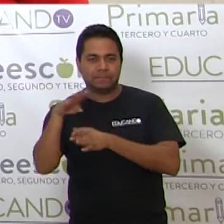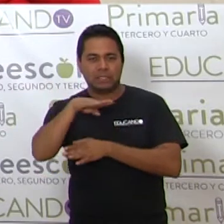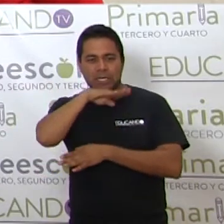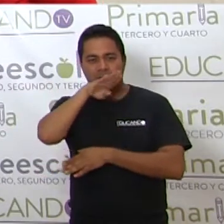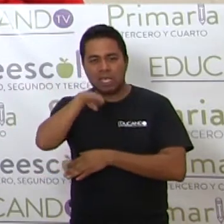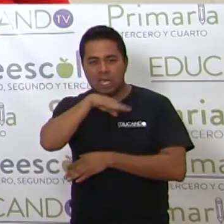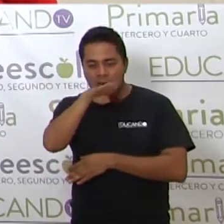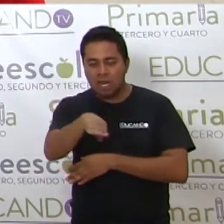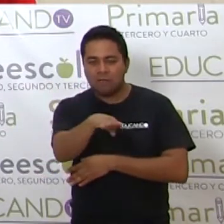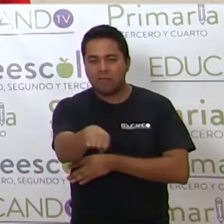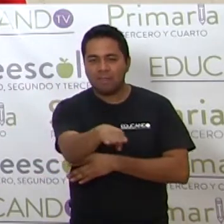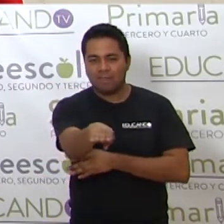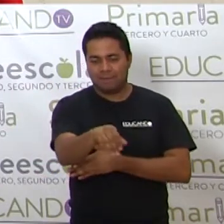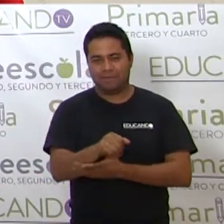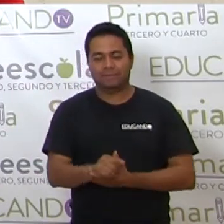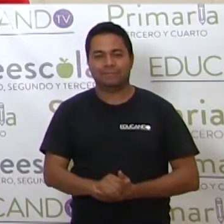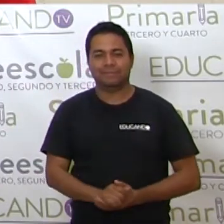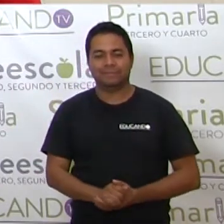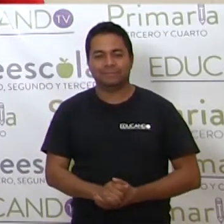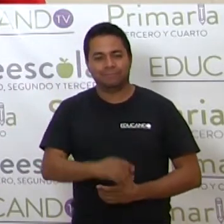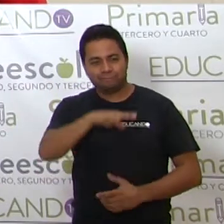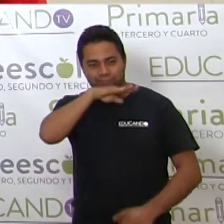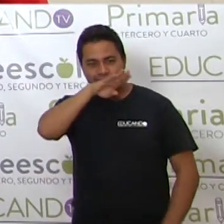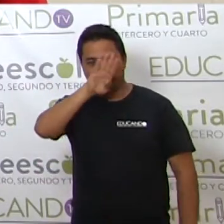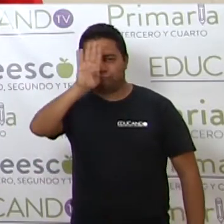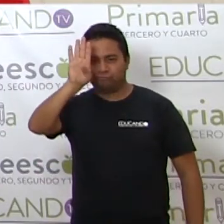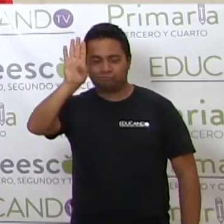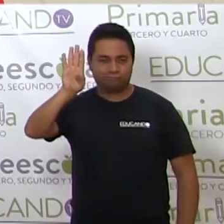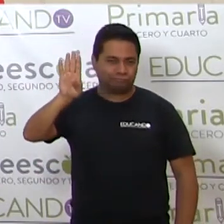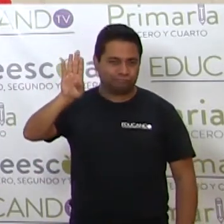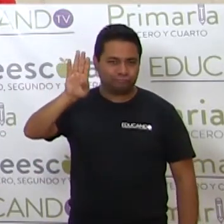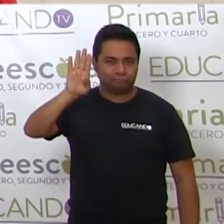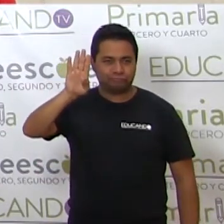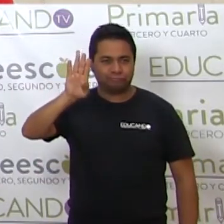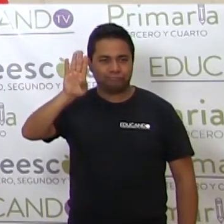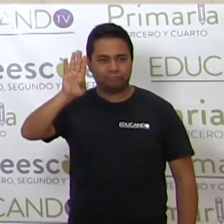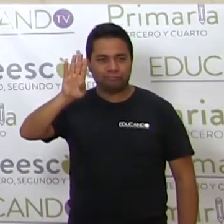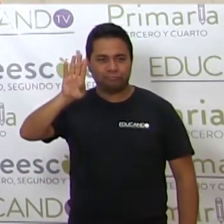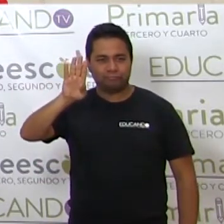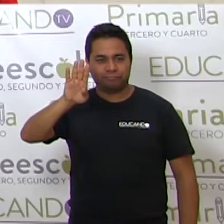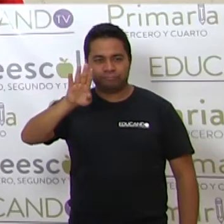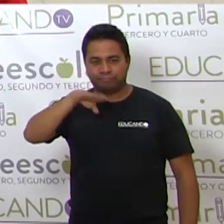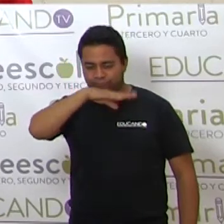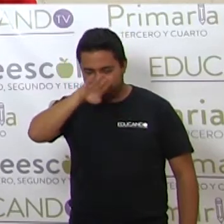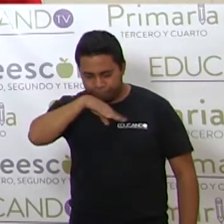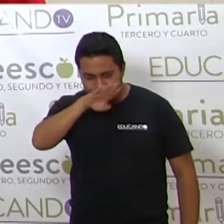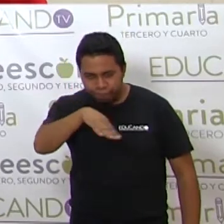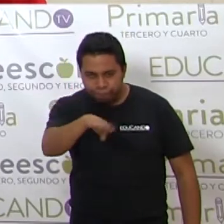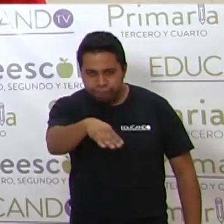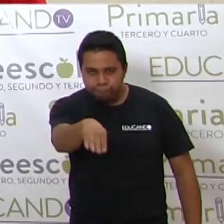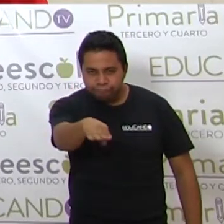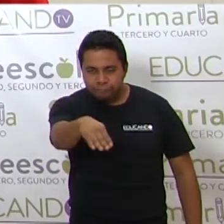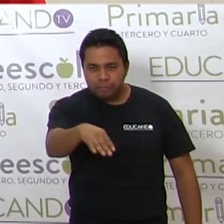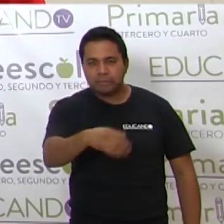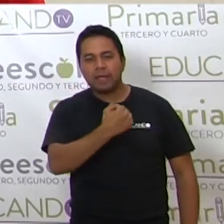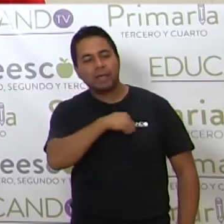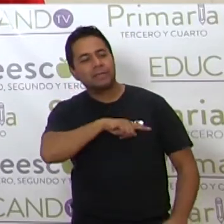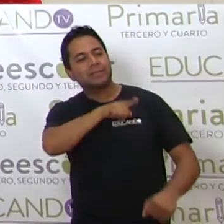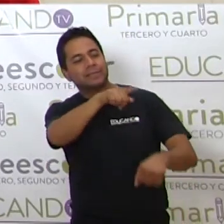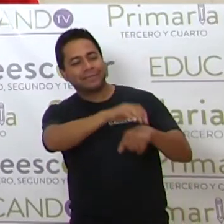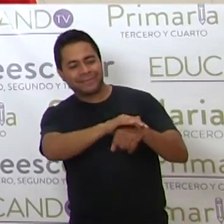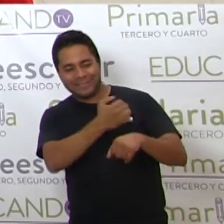elefante hacemos así nuestra manita como un saludo de hi apache y salud milk and